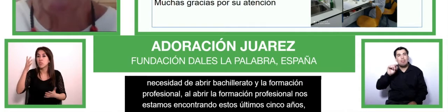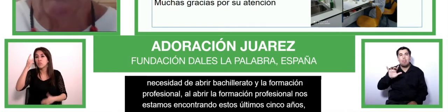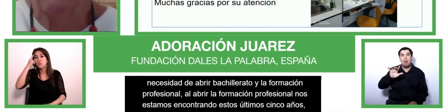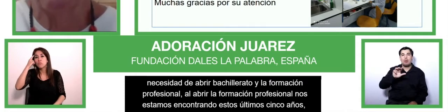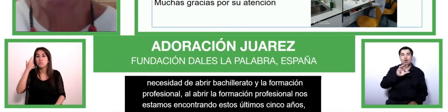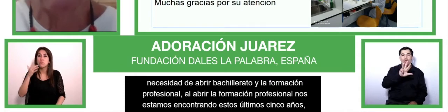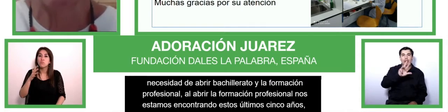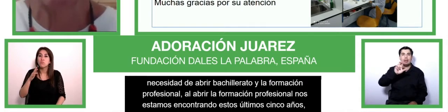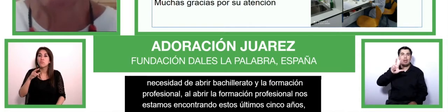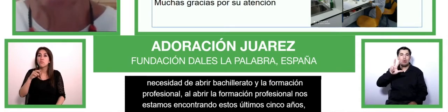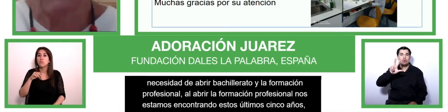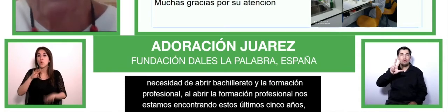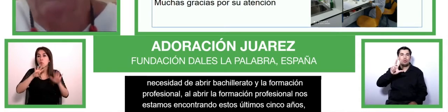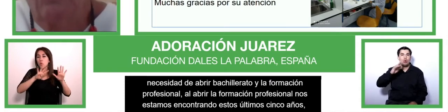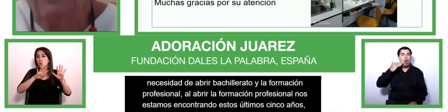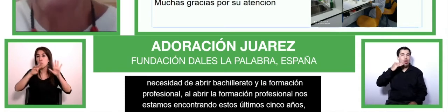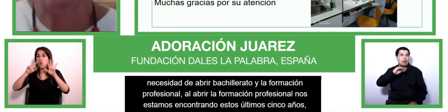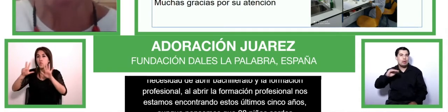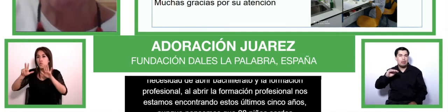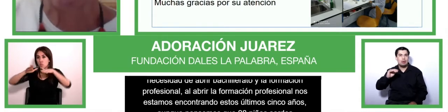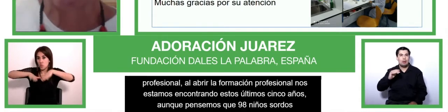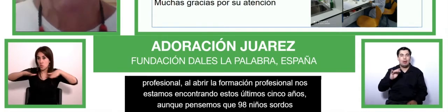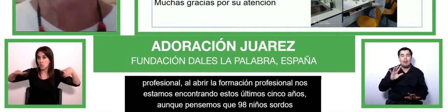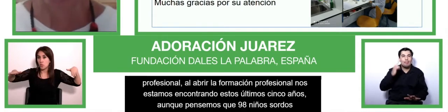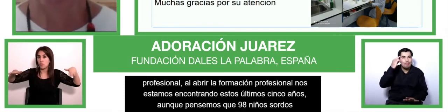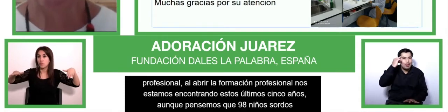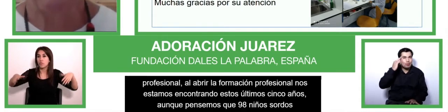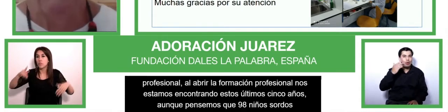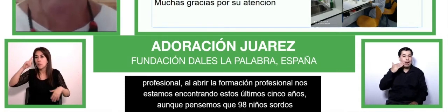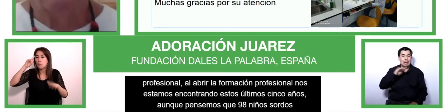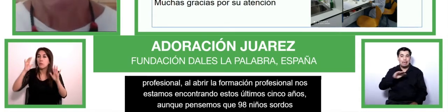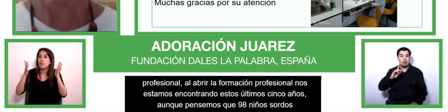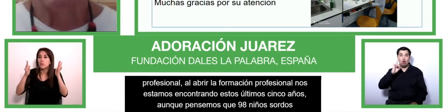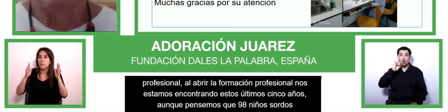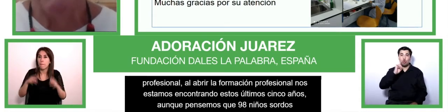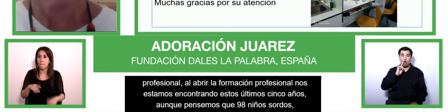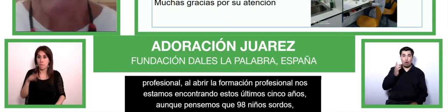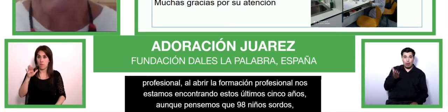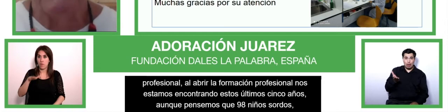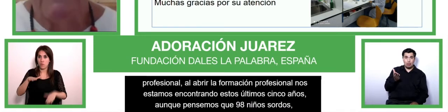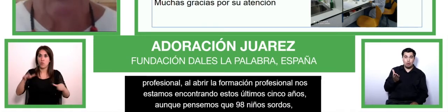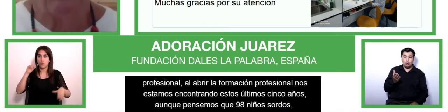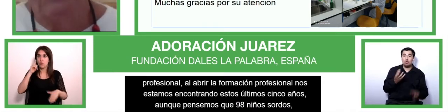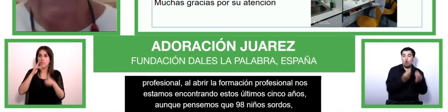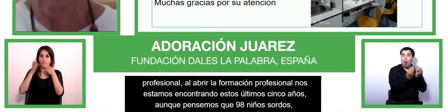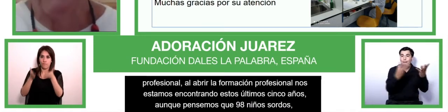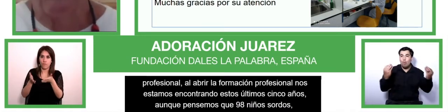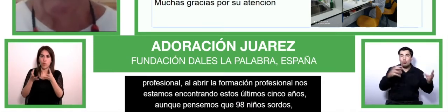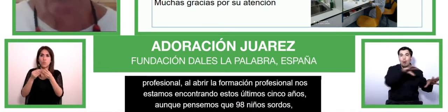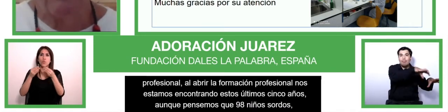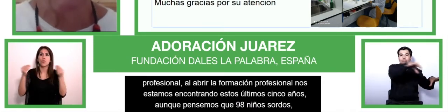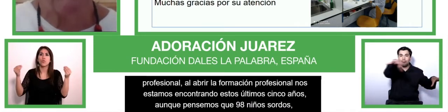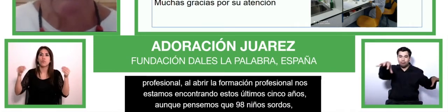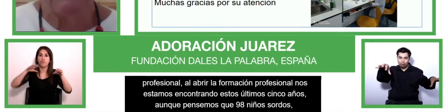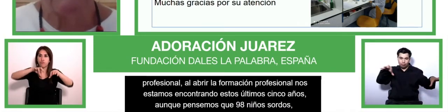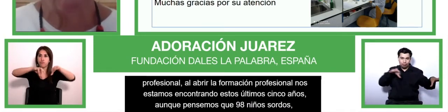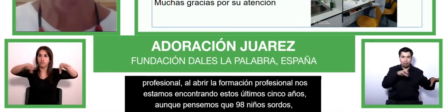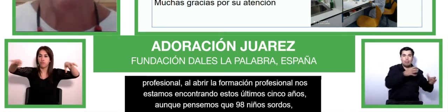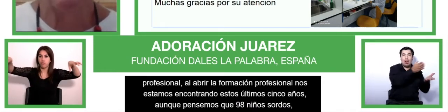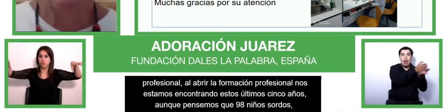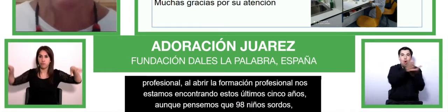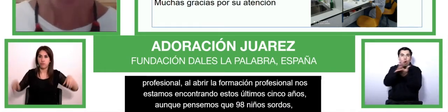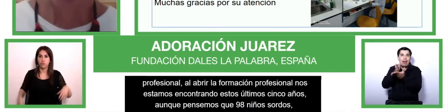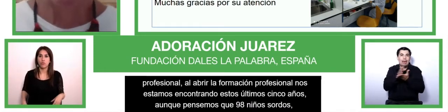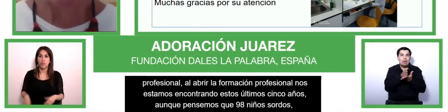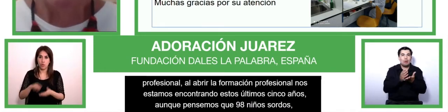sordos, perdonad, que si unos 100 niños sordos son muchos, pero están repartidos a lo largo de toda la escolaridad, con lo